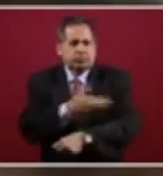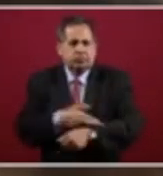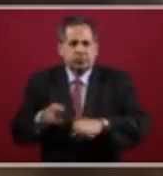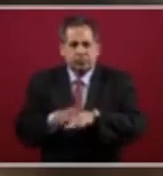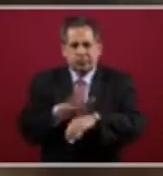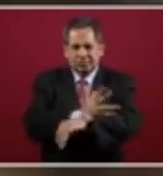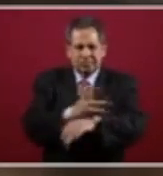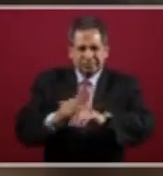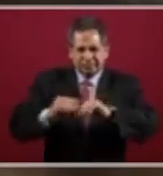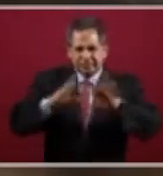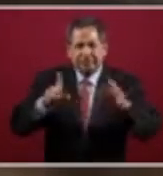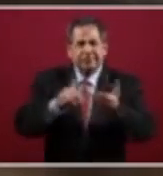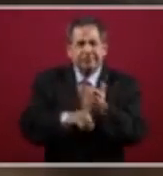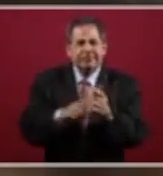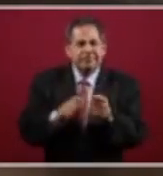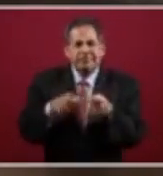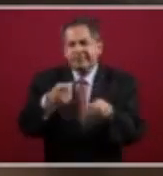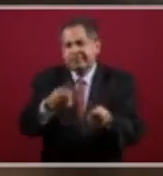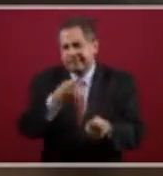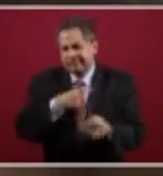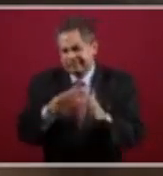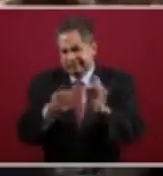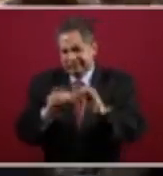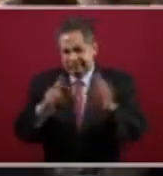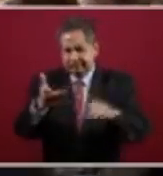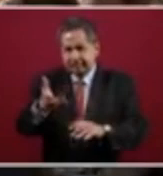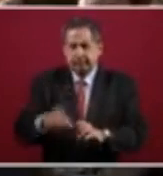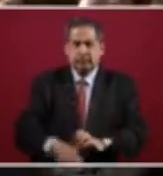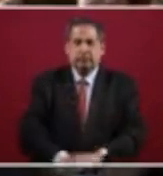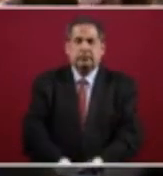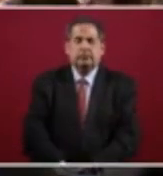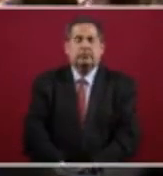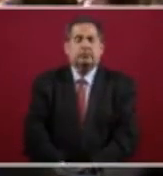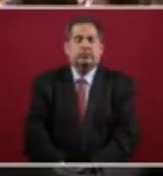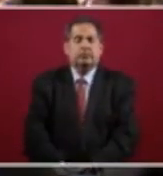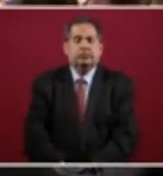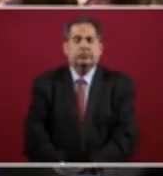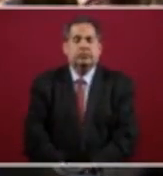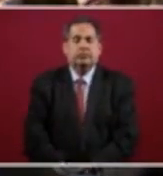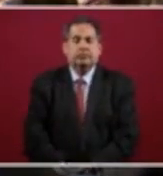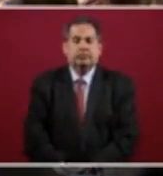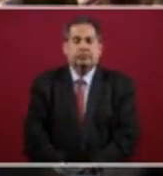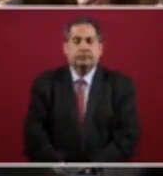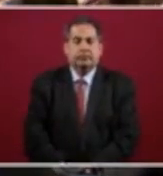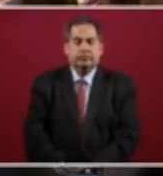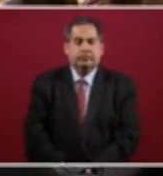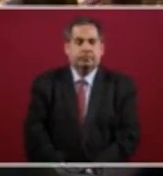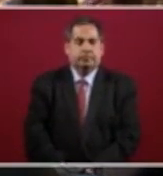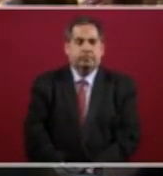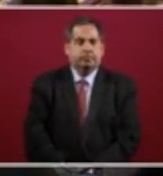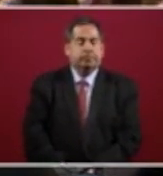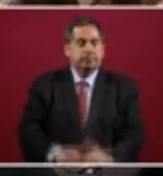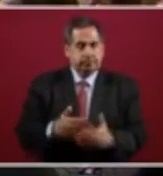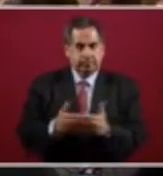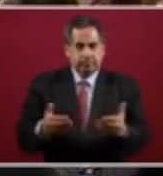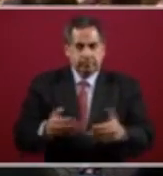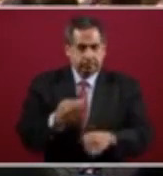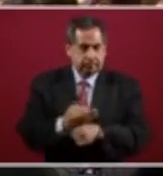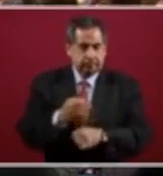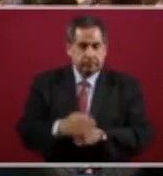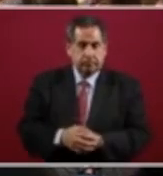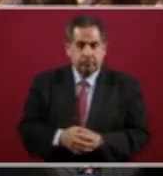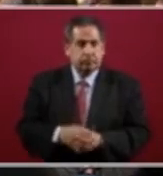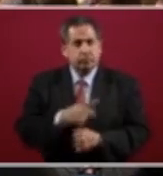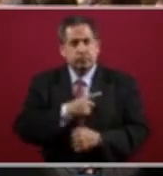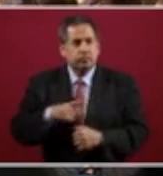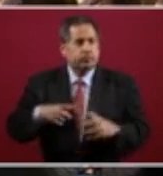transparencia y de transferencia, si nos puede explicar, por favor. Hasta este momento, efectivamente, sí tiene una deuda del